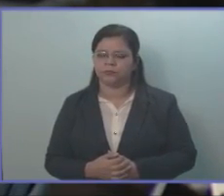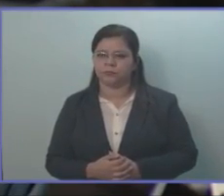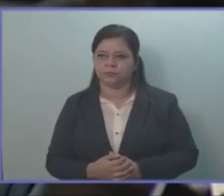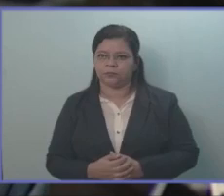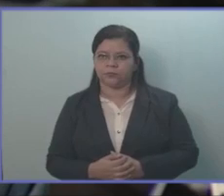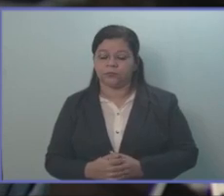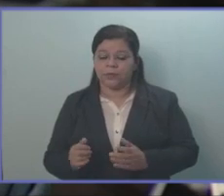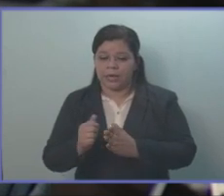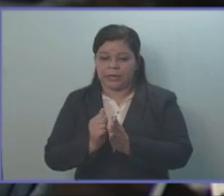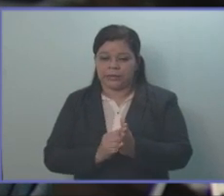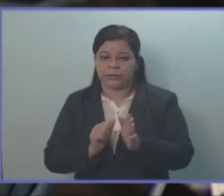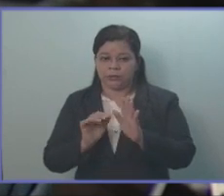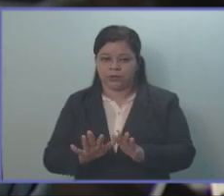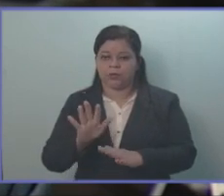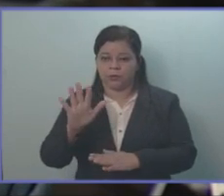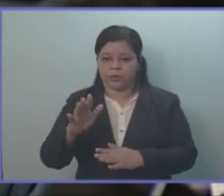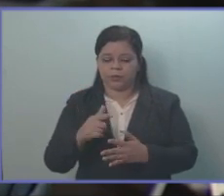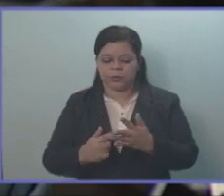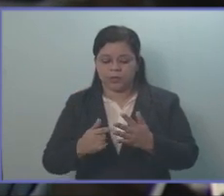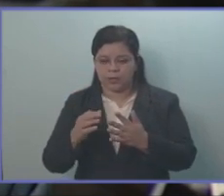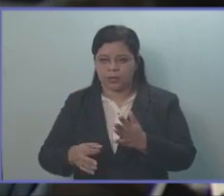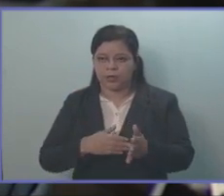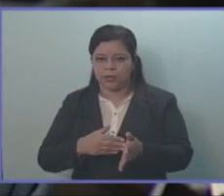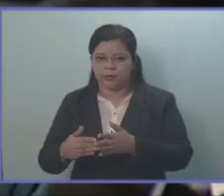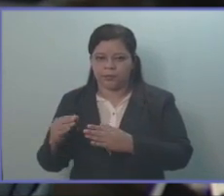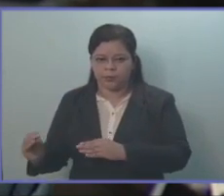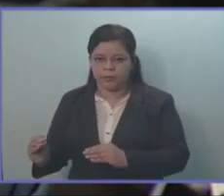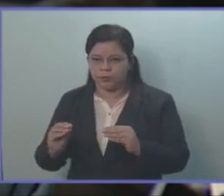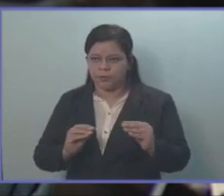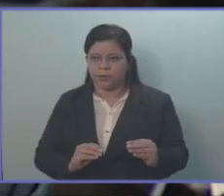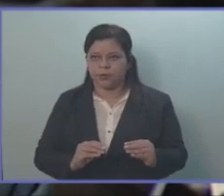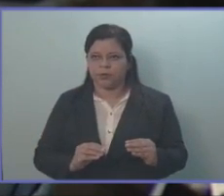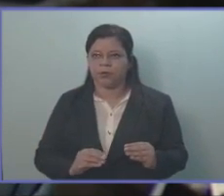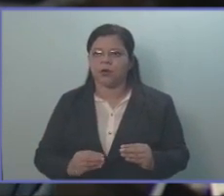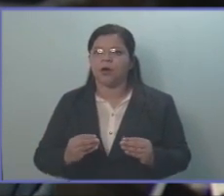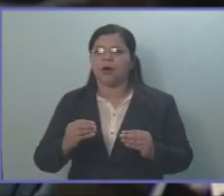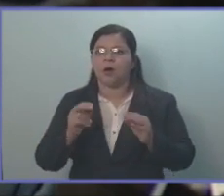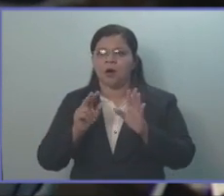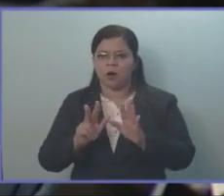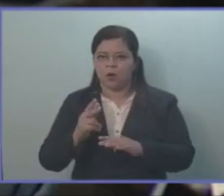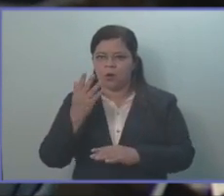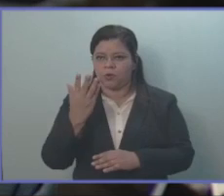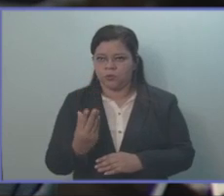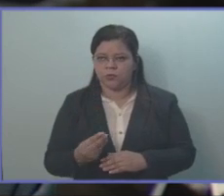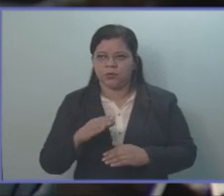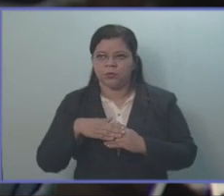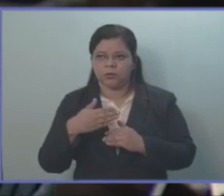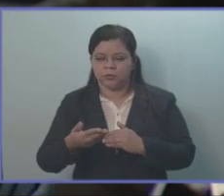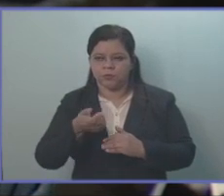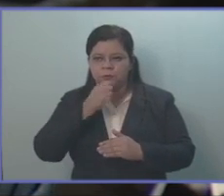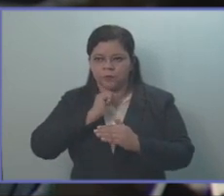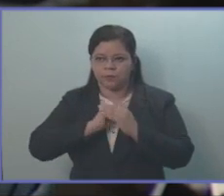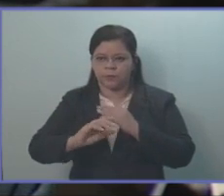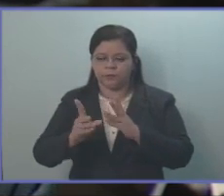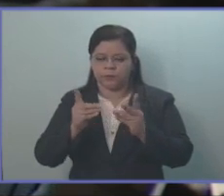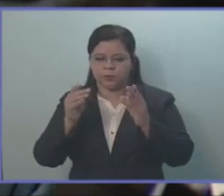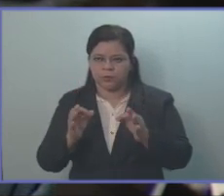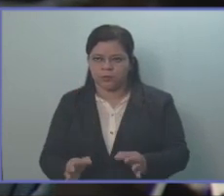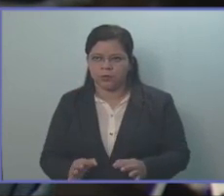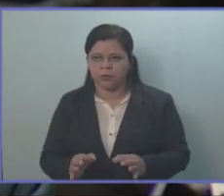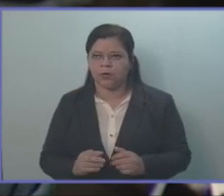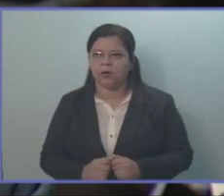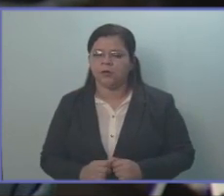Artículo 15. El presente decreto entrará en vigencia 8 días después de su publicación en el